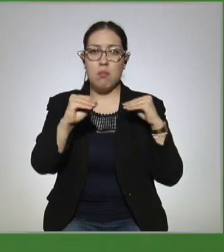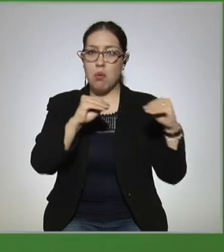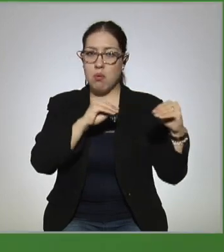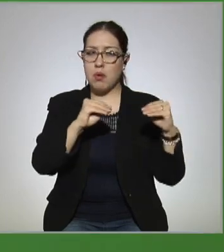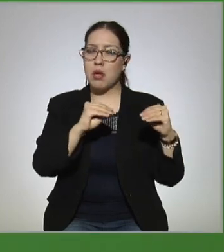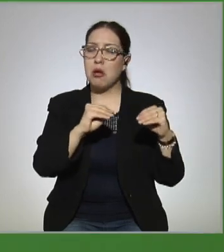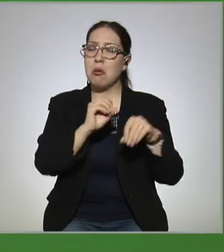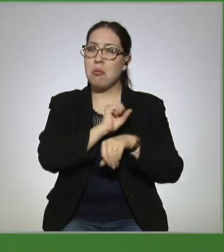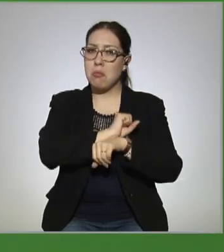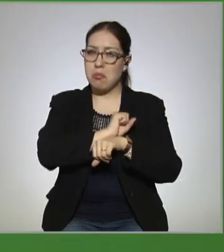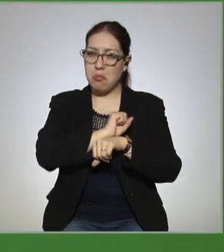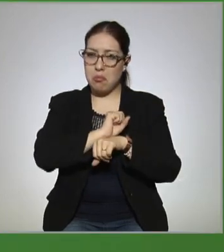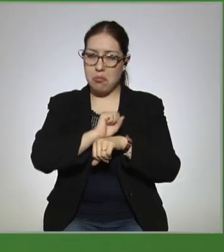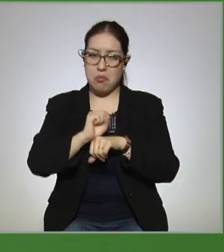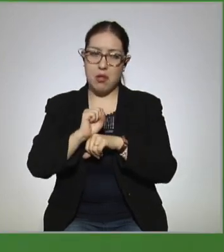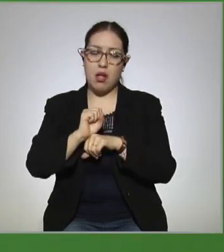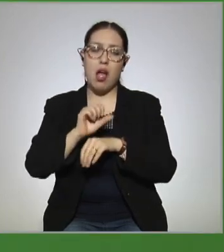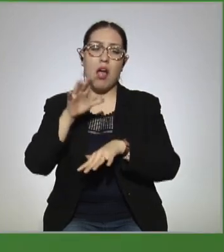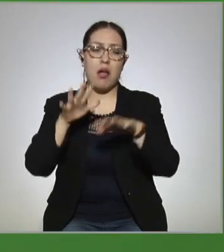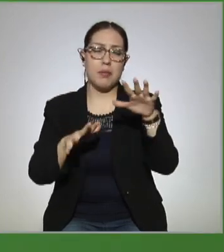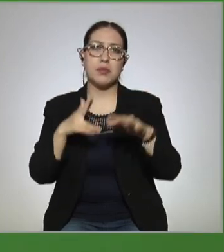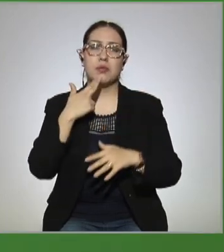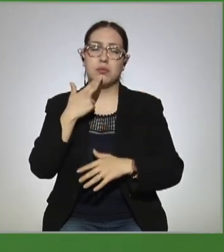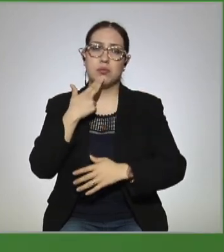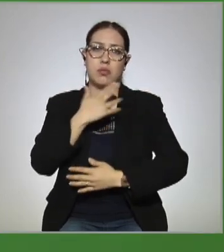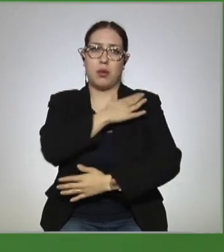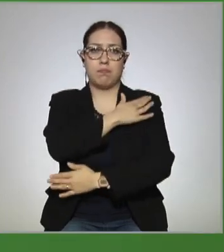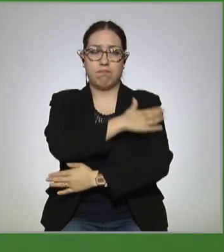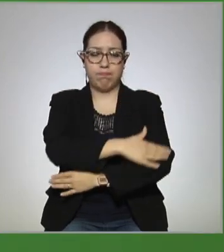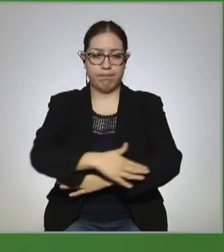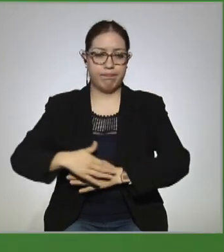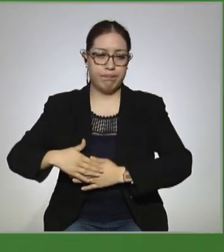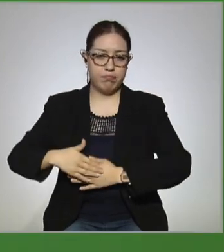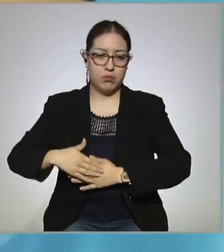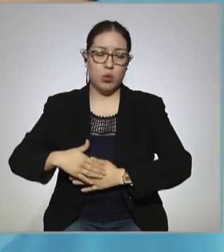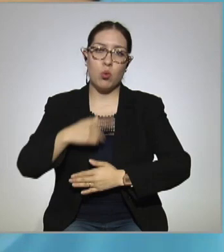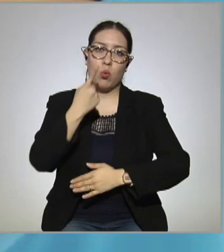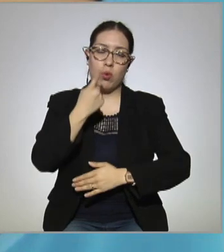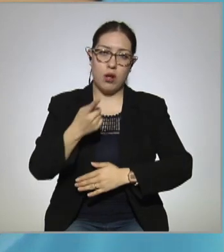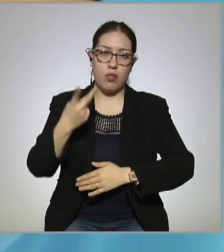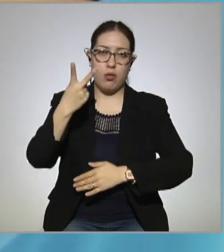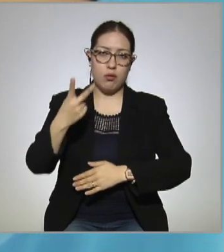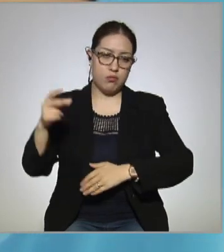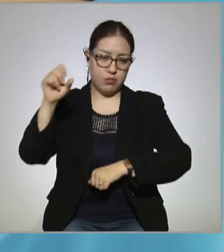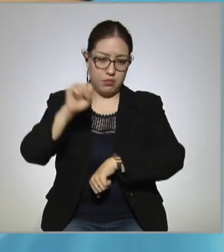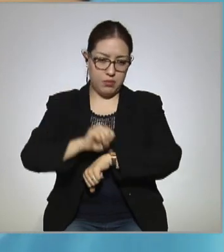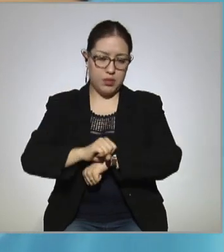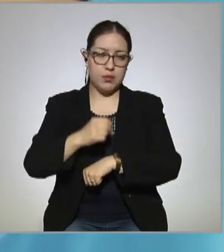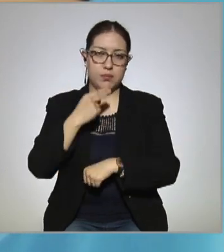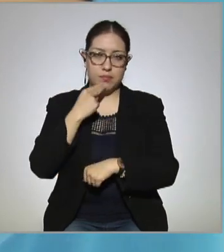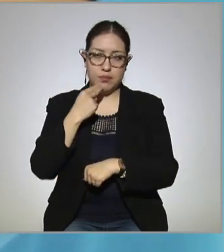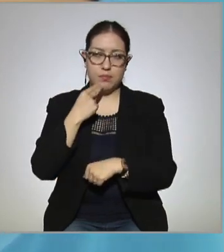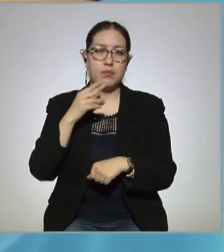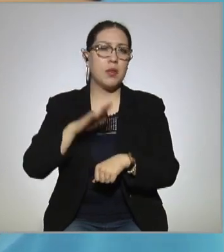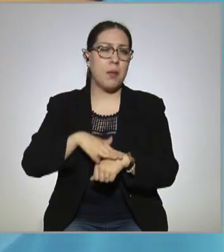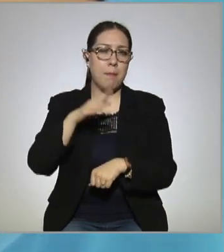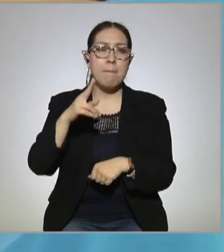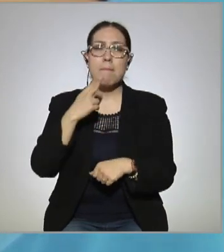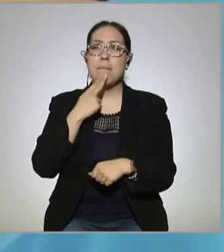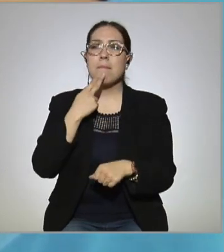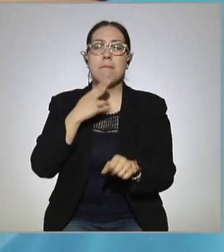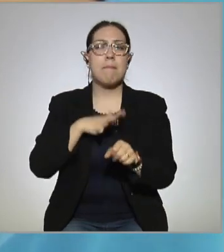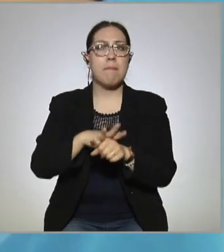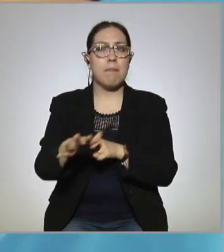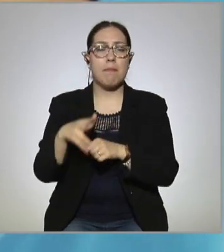A veces vamos a poder indicar el uso de algún cabestrillo por 1 o por 2 semanas. Las infiltraciones que más utilizamos son